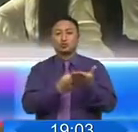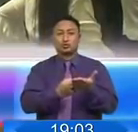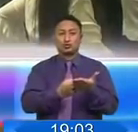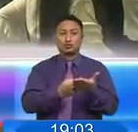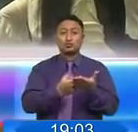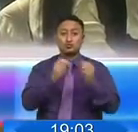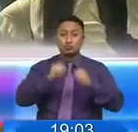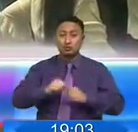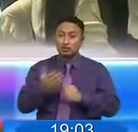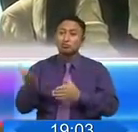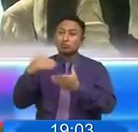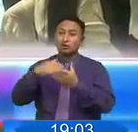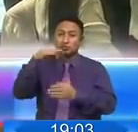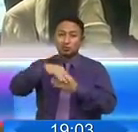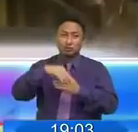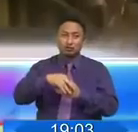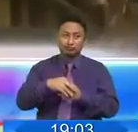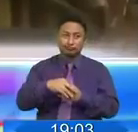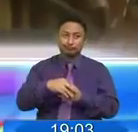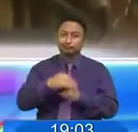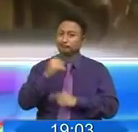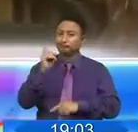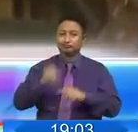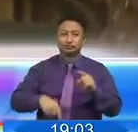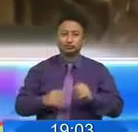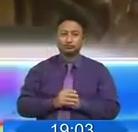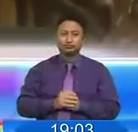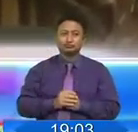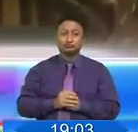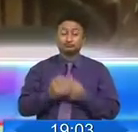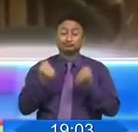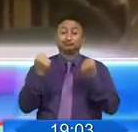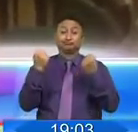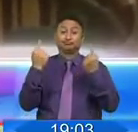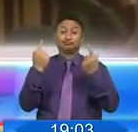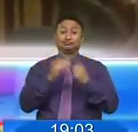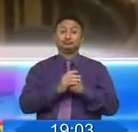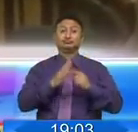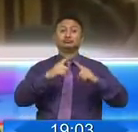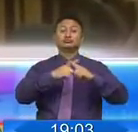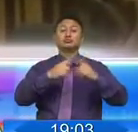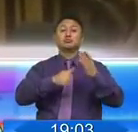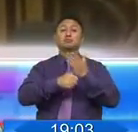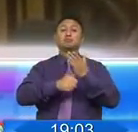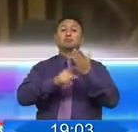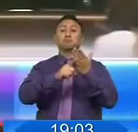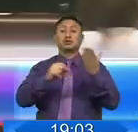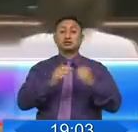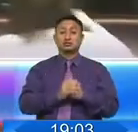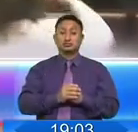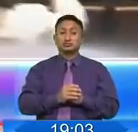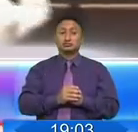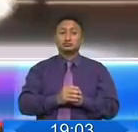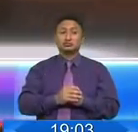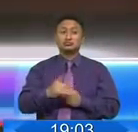la censura. Tampoco pasó. Así, con sorpresas, el exministro de Finanzas, Carlos de la Torre,